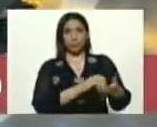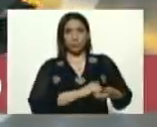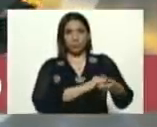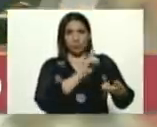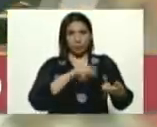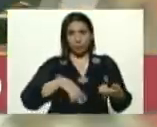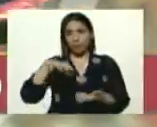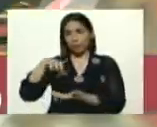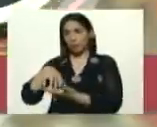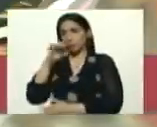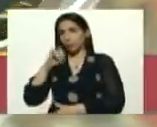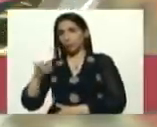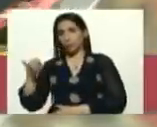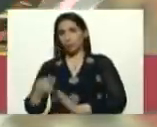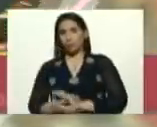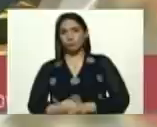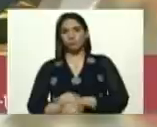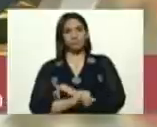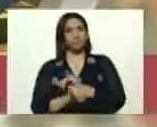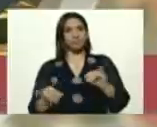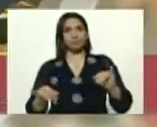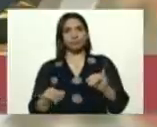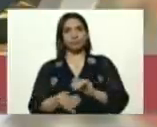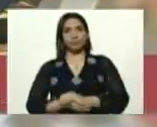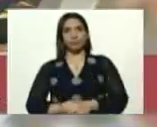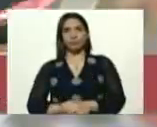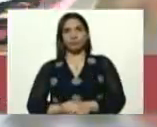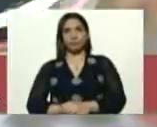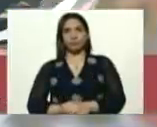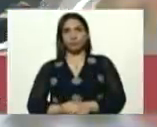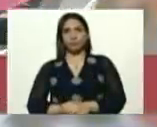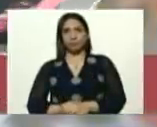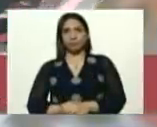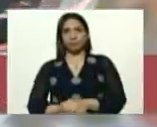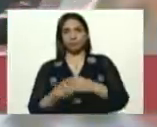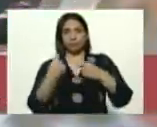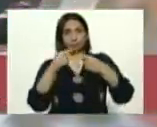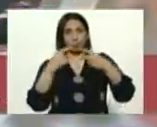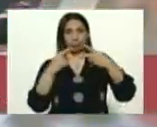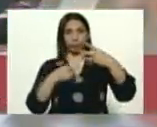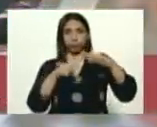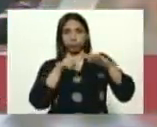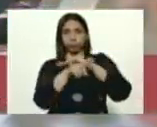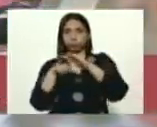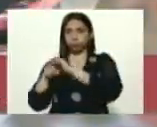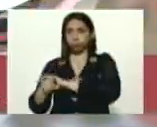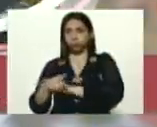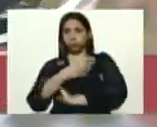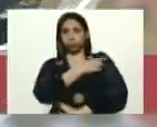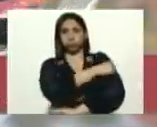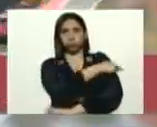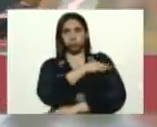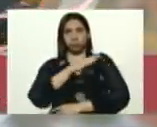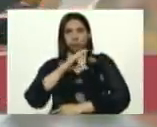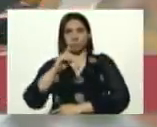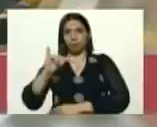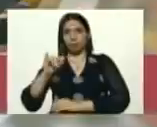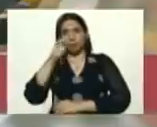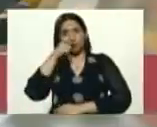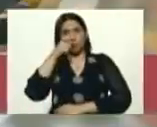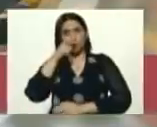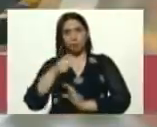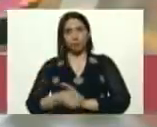del estado Zulia ya fueron debidamente internados en un centro de salud